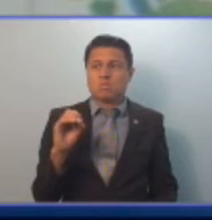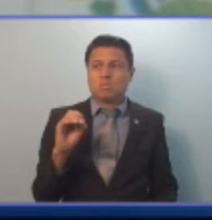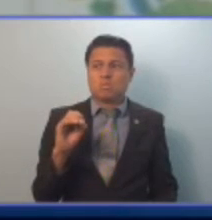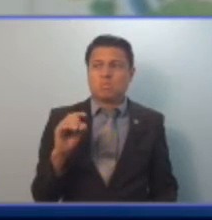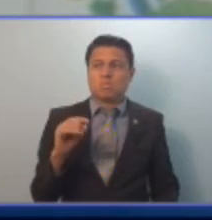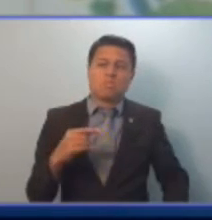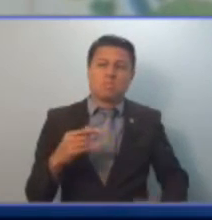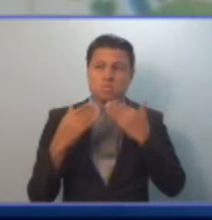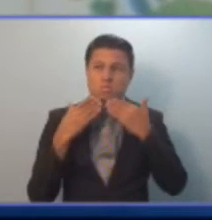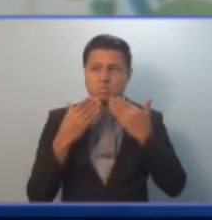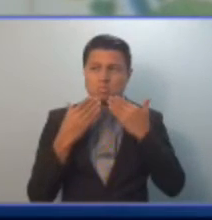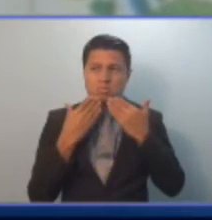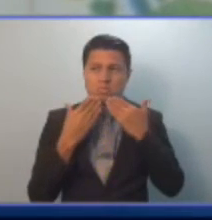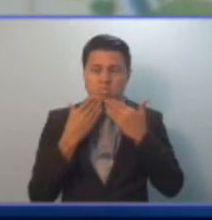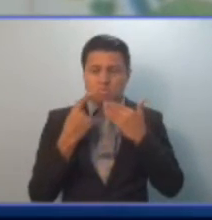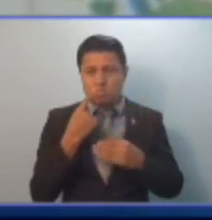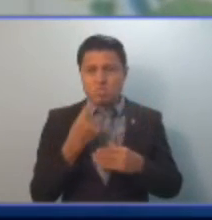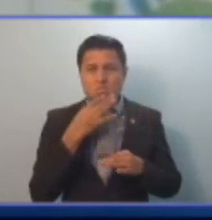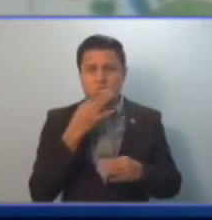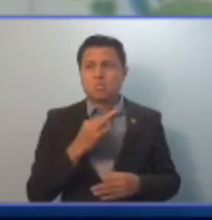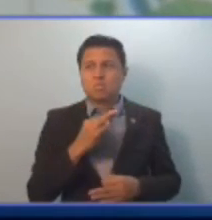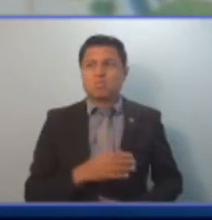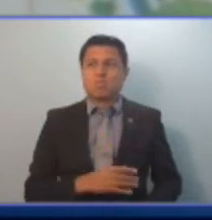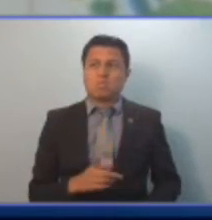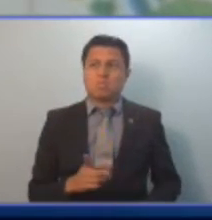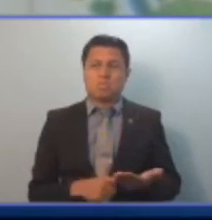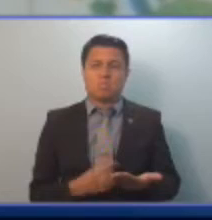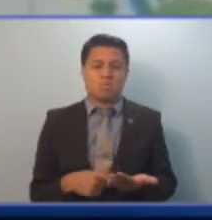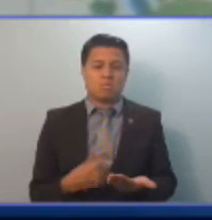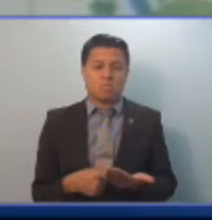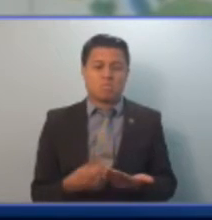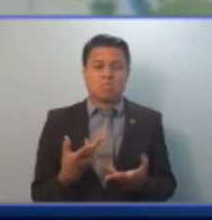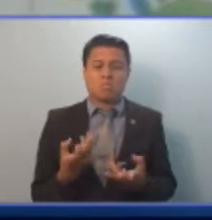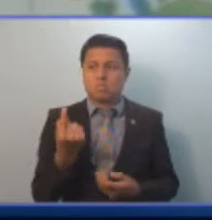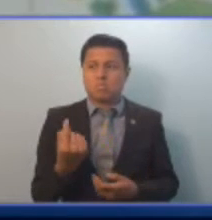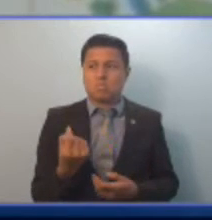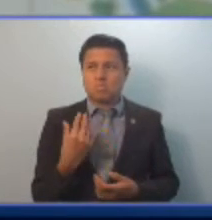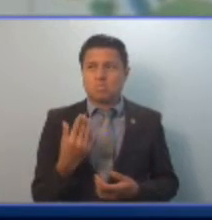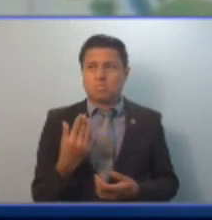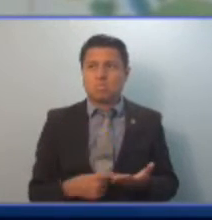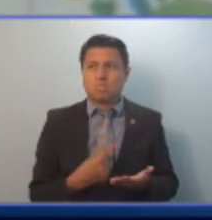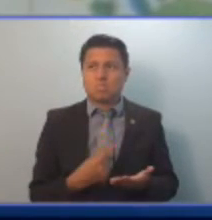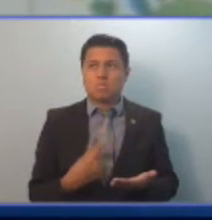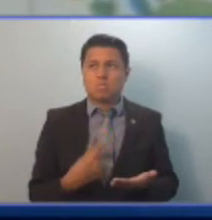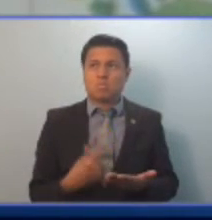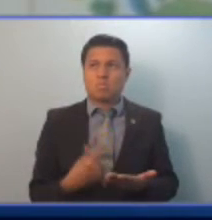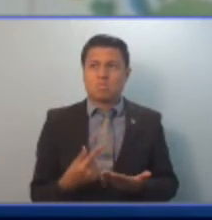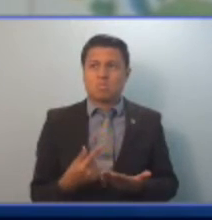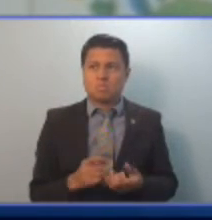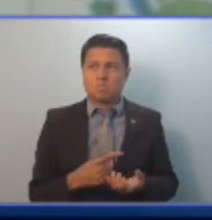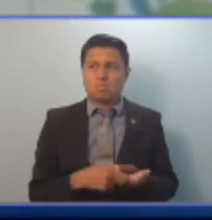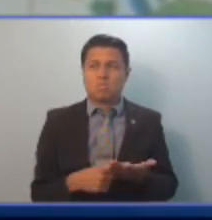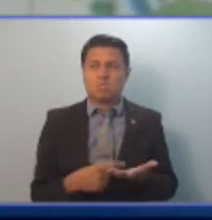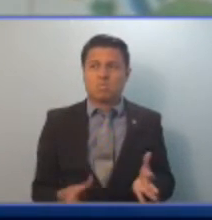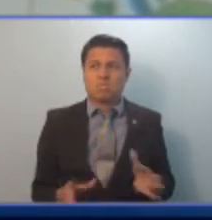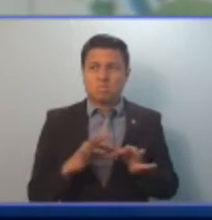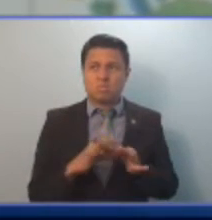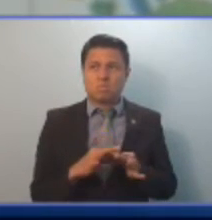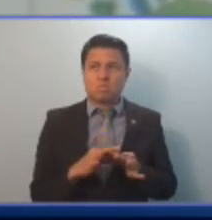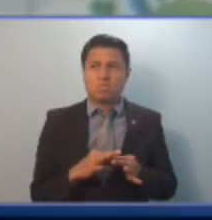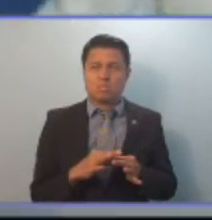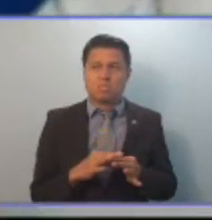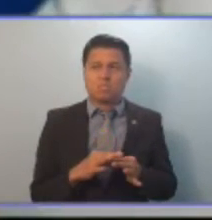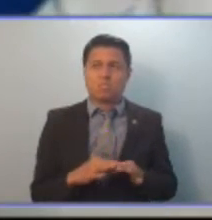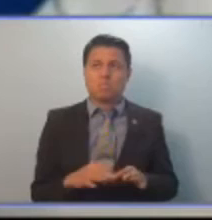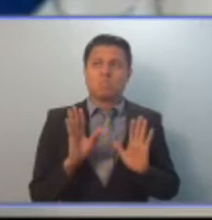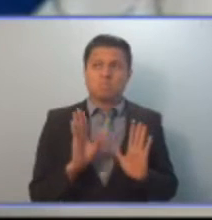Argüello. Hemos buscado sincerarnos, y a veces como tratan algunas veces de vincularnos.